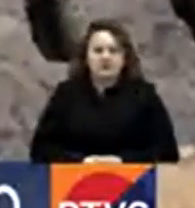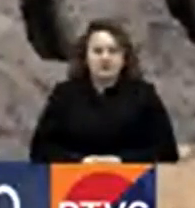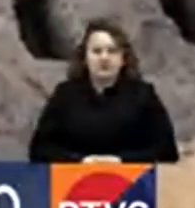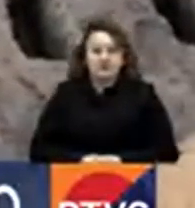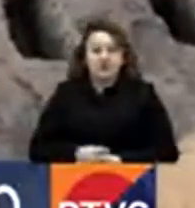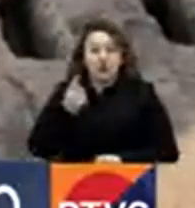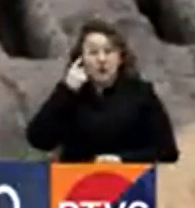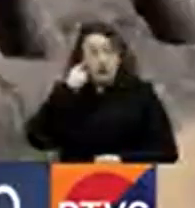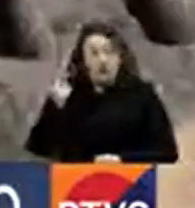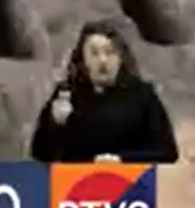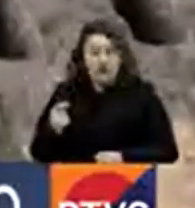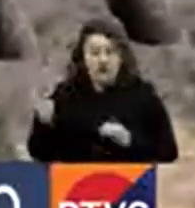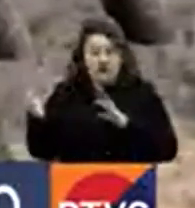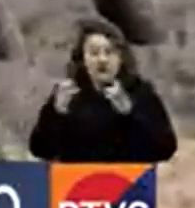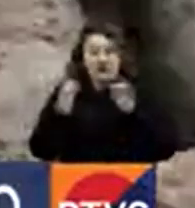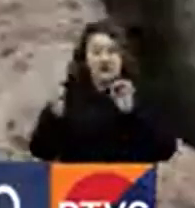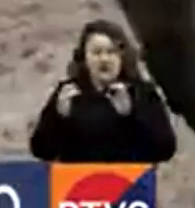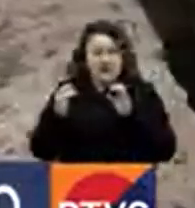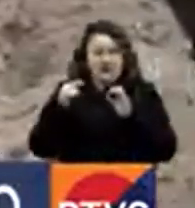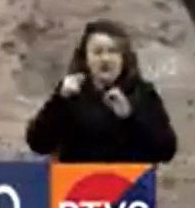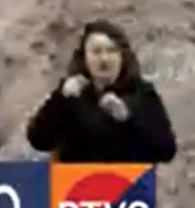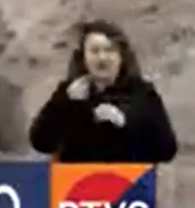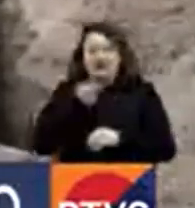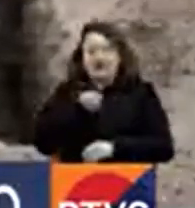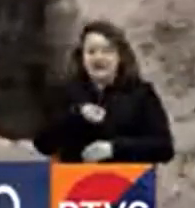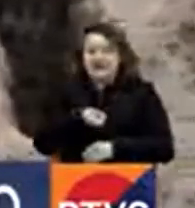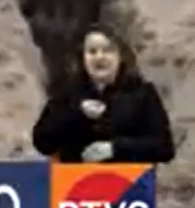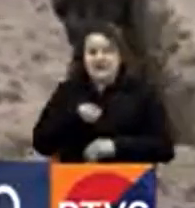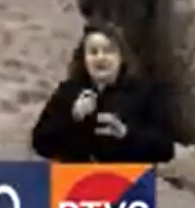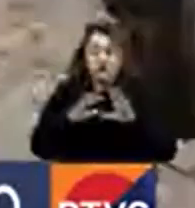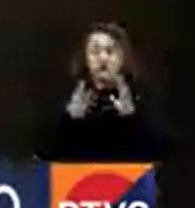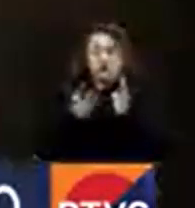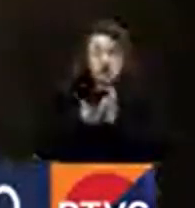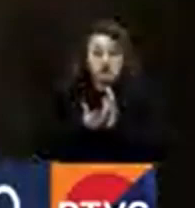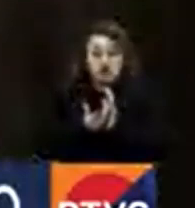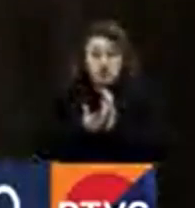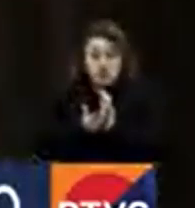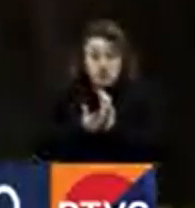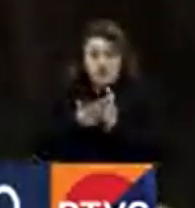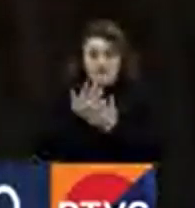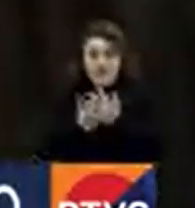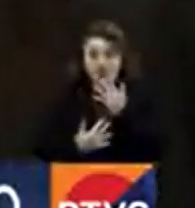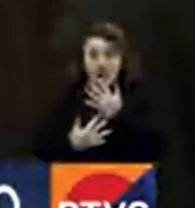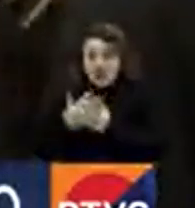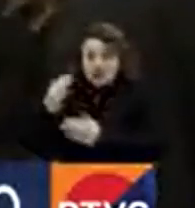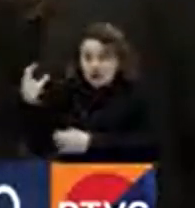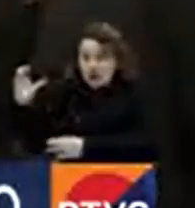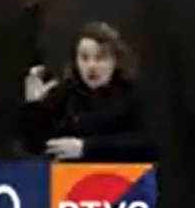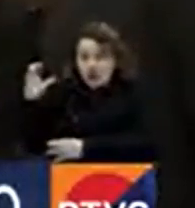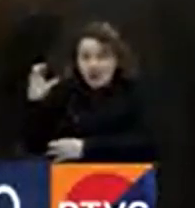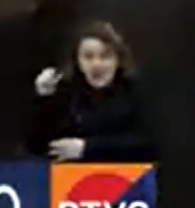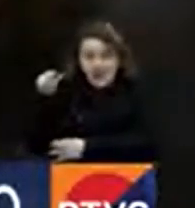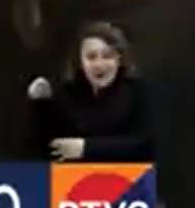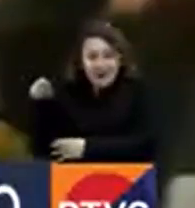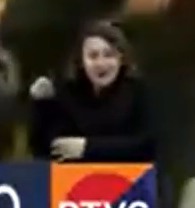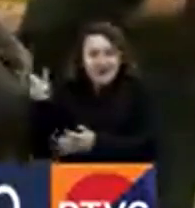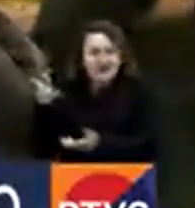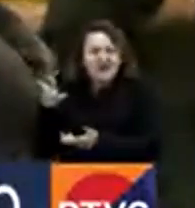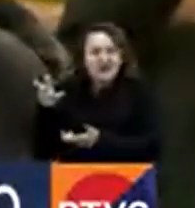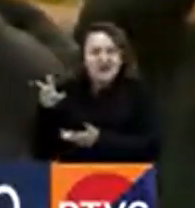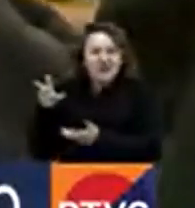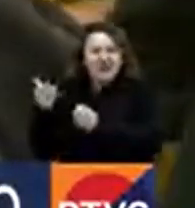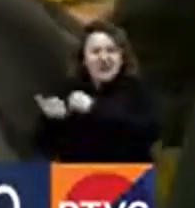Ucrania y su guerra es el lugar neurálgico del mundo. De manos colombianas, paradójicamente de donde brotan las